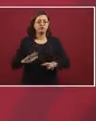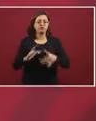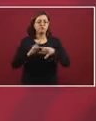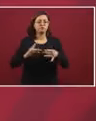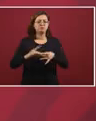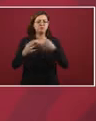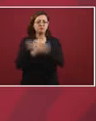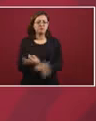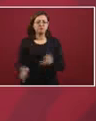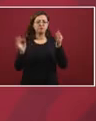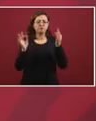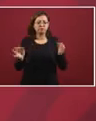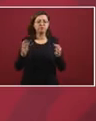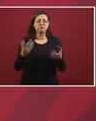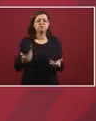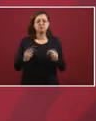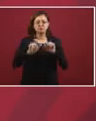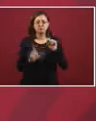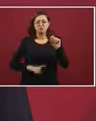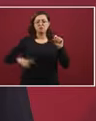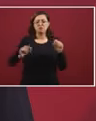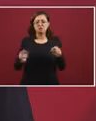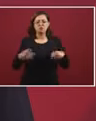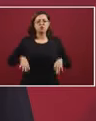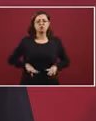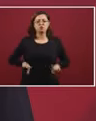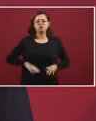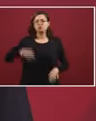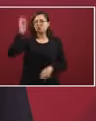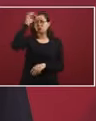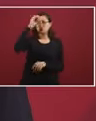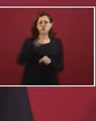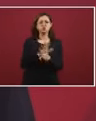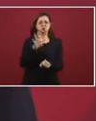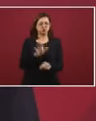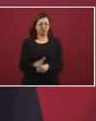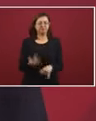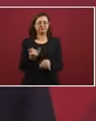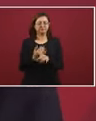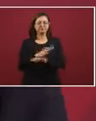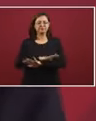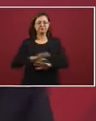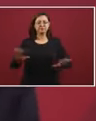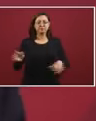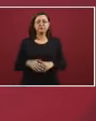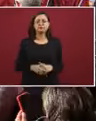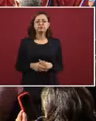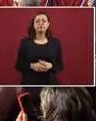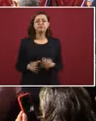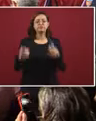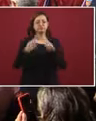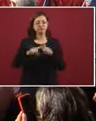México nuestra postura al respecto. De modo que empezamos con